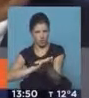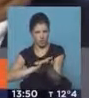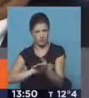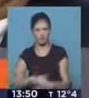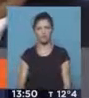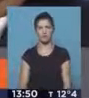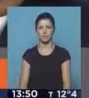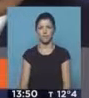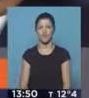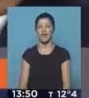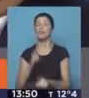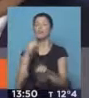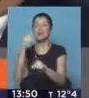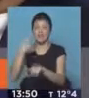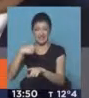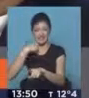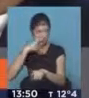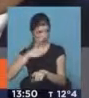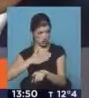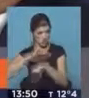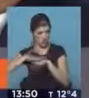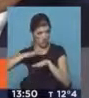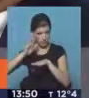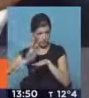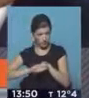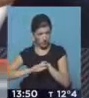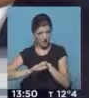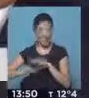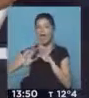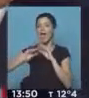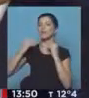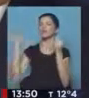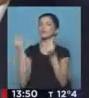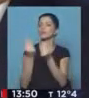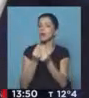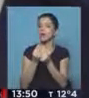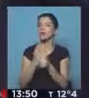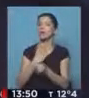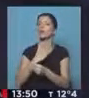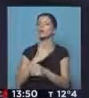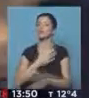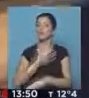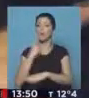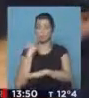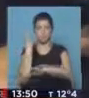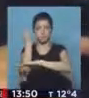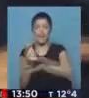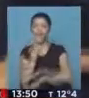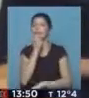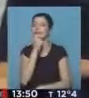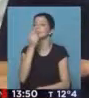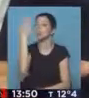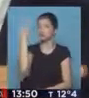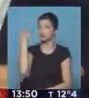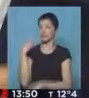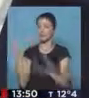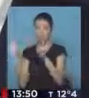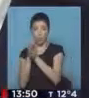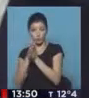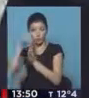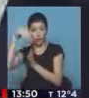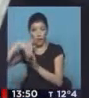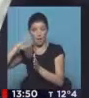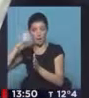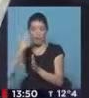FMLN, pido perdón. Soy el único. No, nadie, ni del gobierno ni del